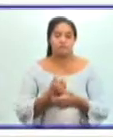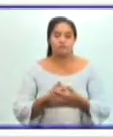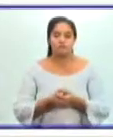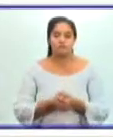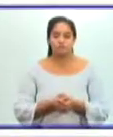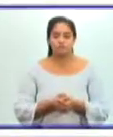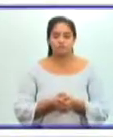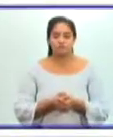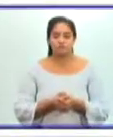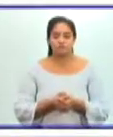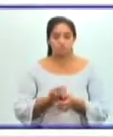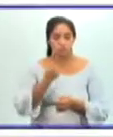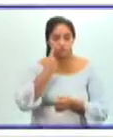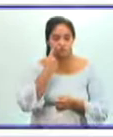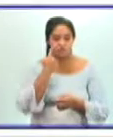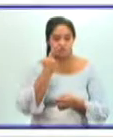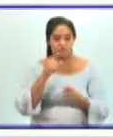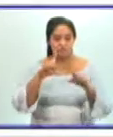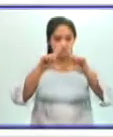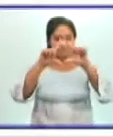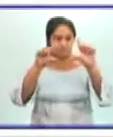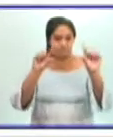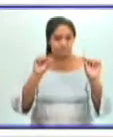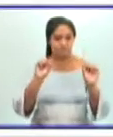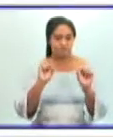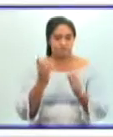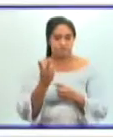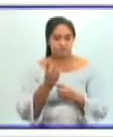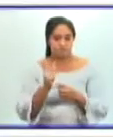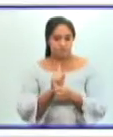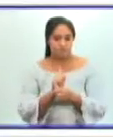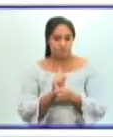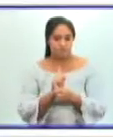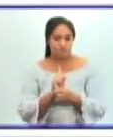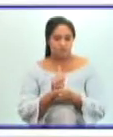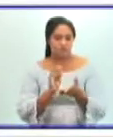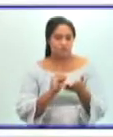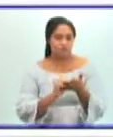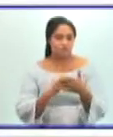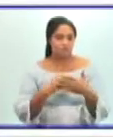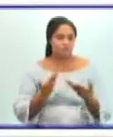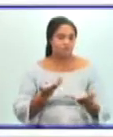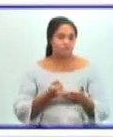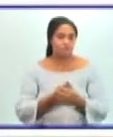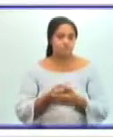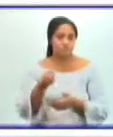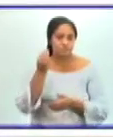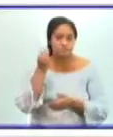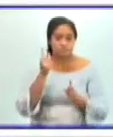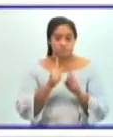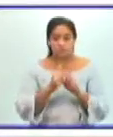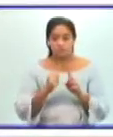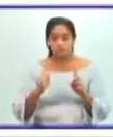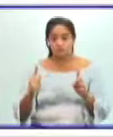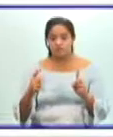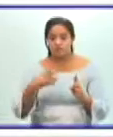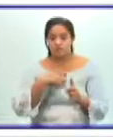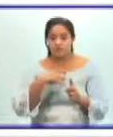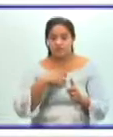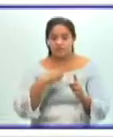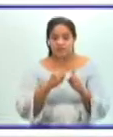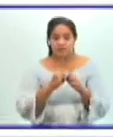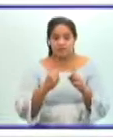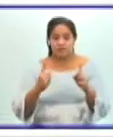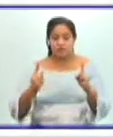representado. Observa la posición del perro Toby y del perro Canelo. ¿Conoces la distancia que tiene que recorrer